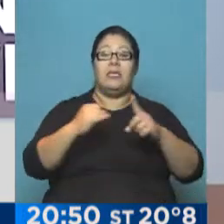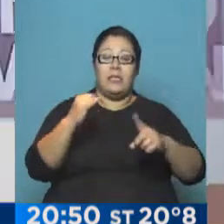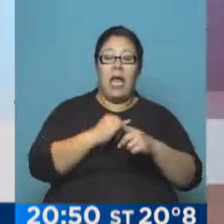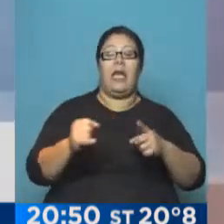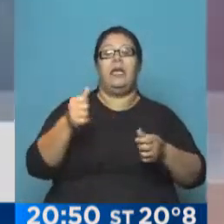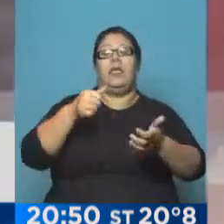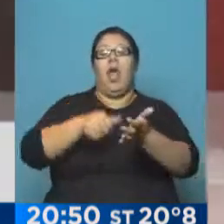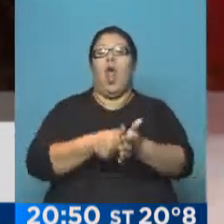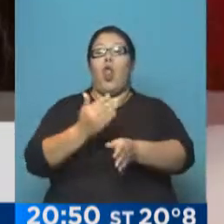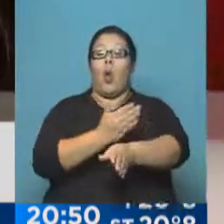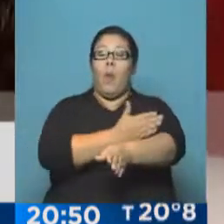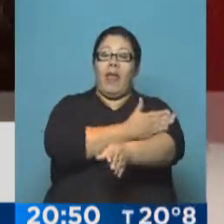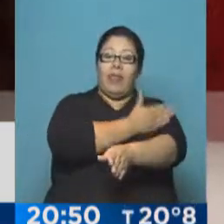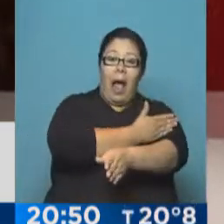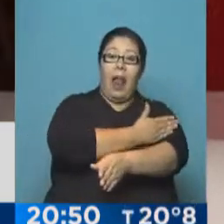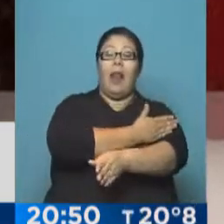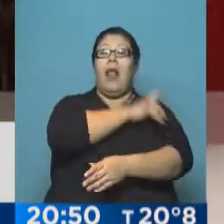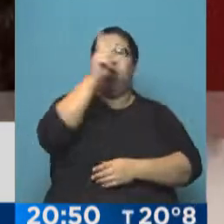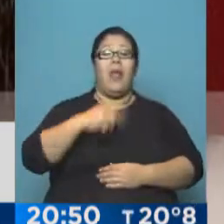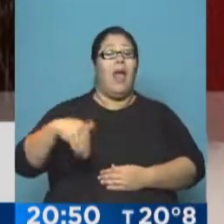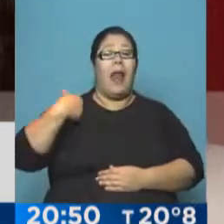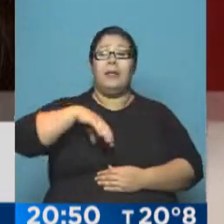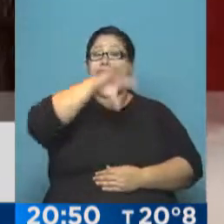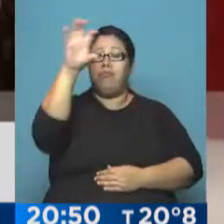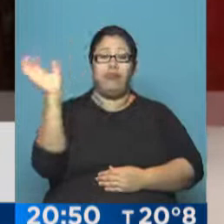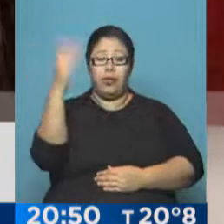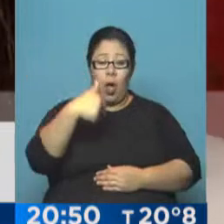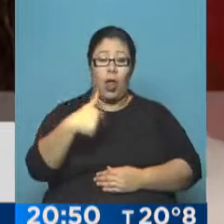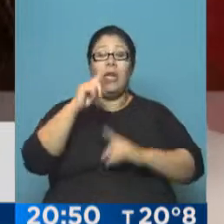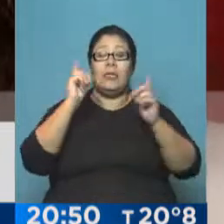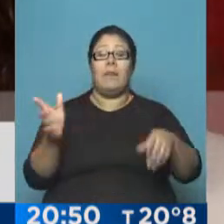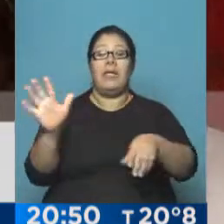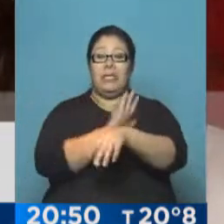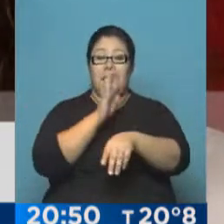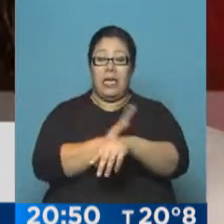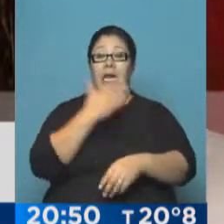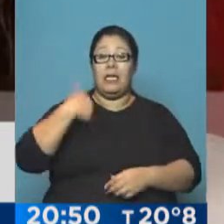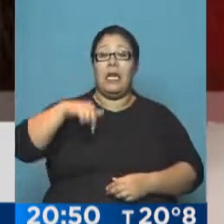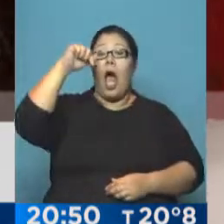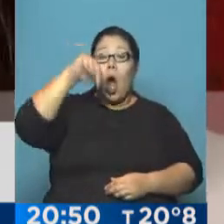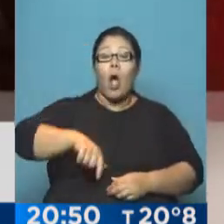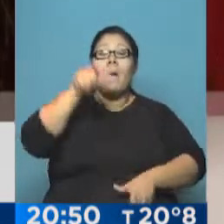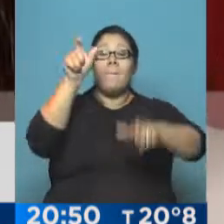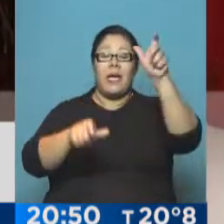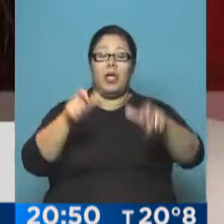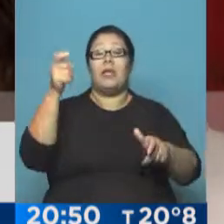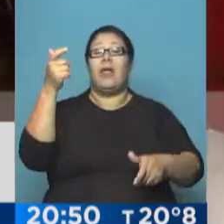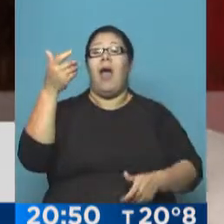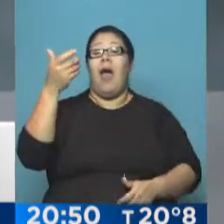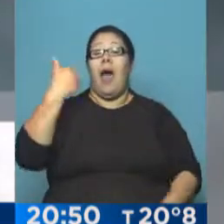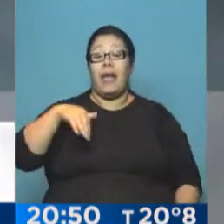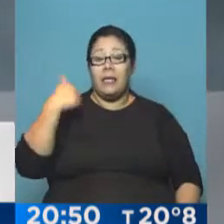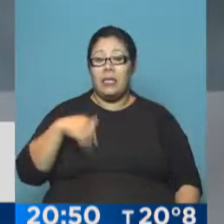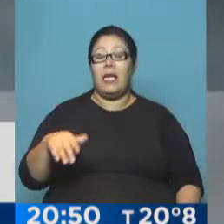documental que llegan de todo el país más nuestra gran producción cinematográfica hoy a disposición de todos los argentinos de forma gratuita accesible